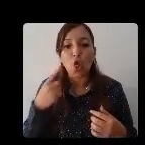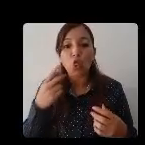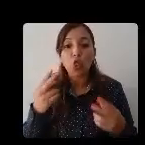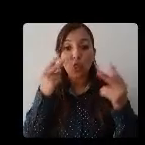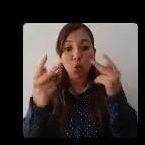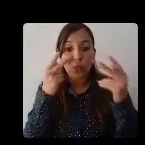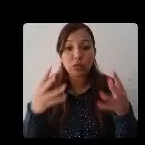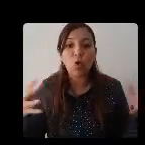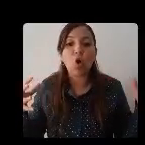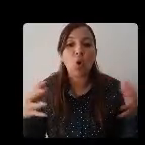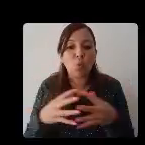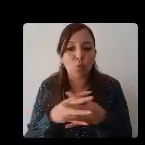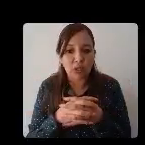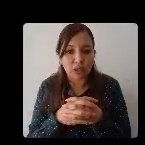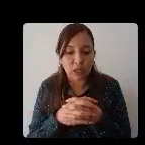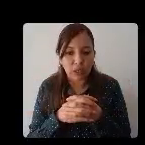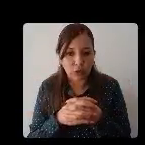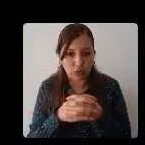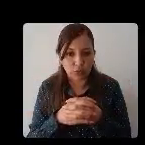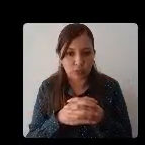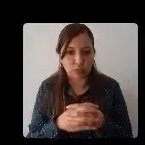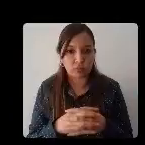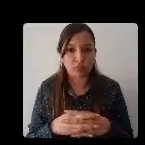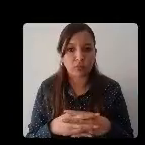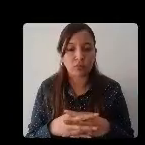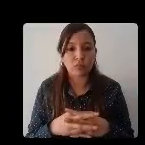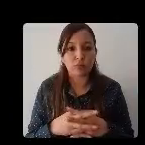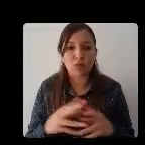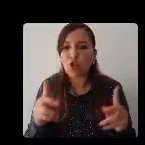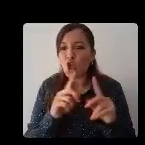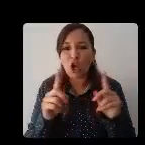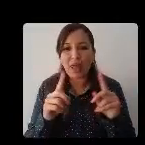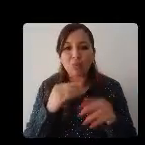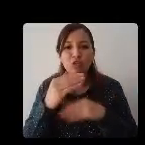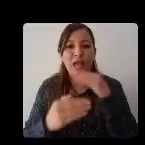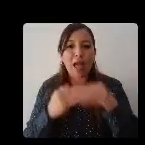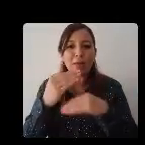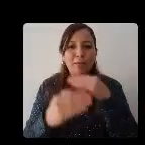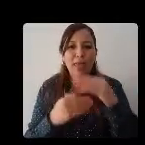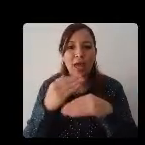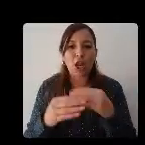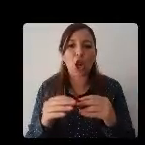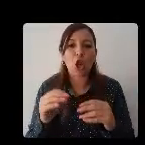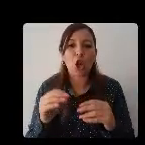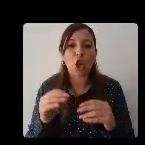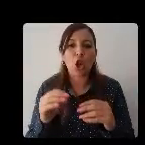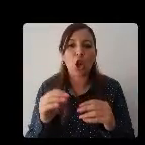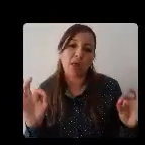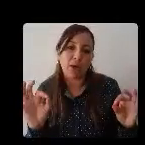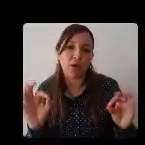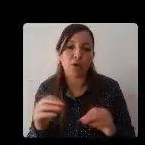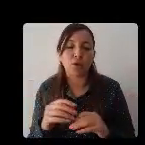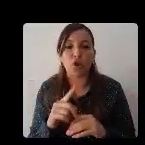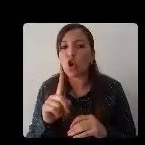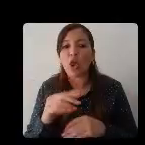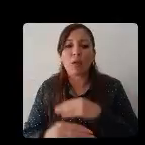ayudó esta actividad a revalorar lo que ya estábamos perdiendo, estábamos un distrito más moderno y ahora estamos